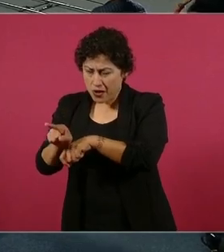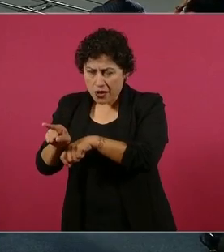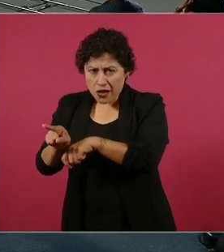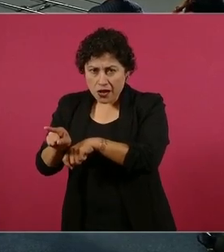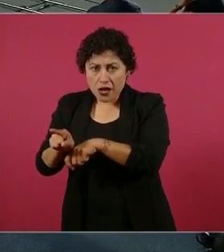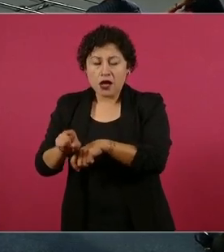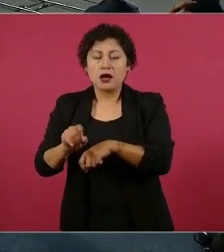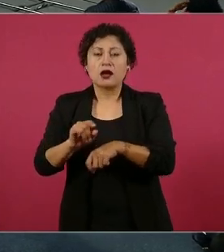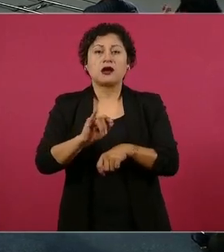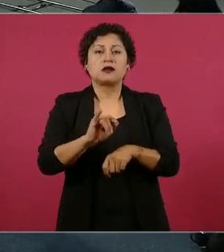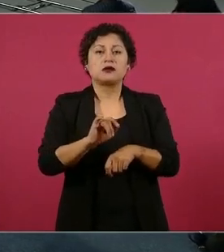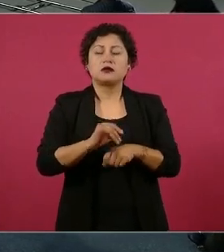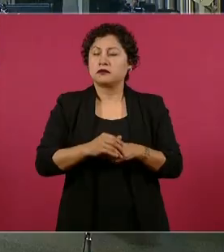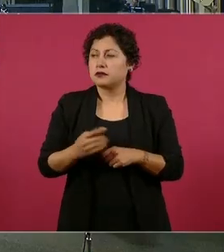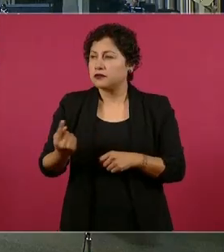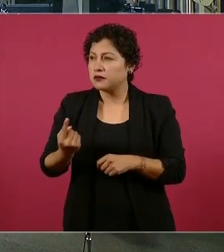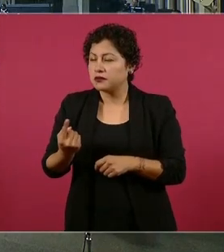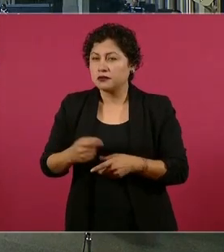Elementos ahí,